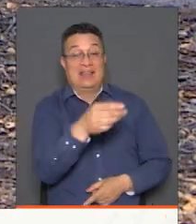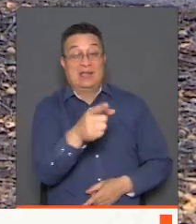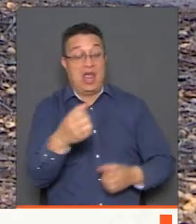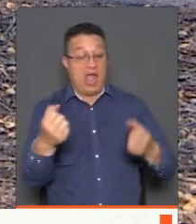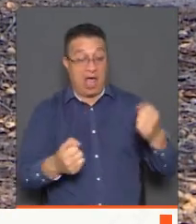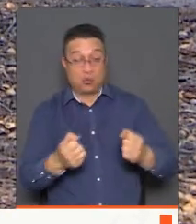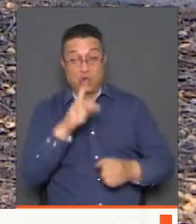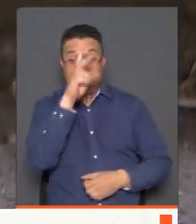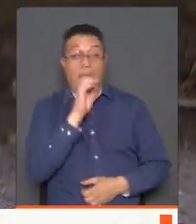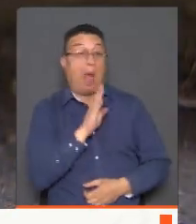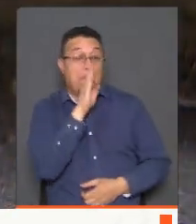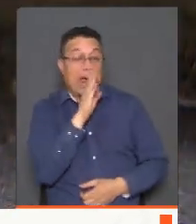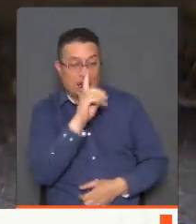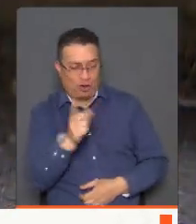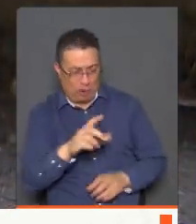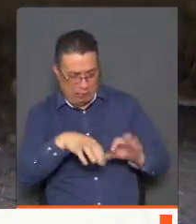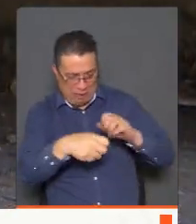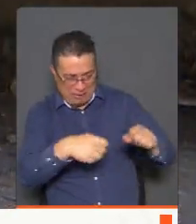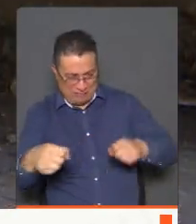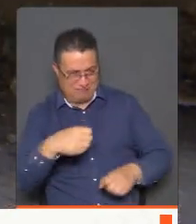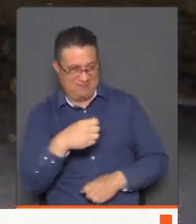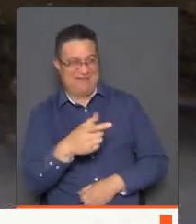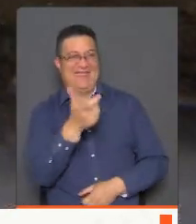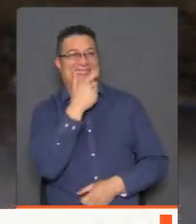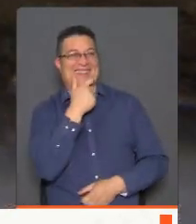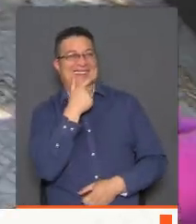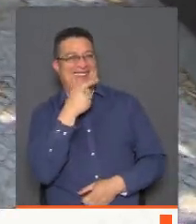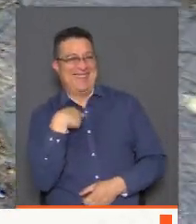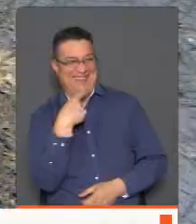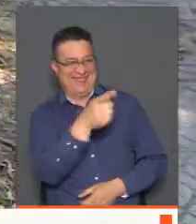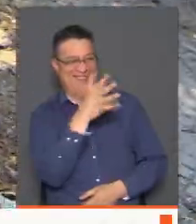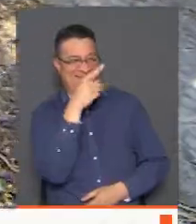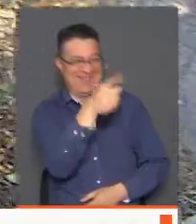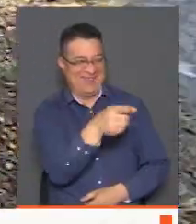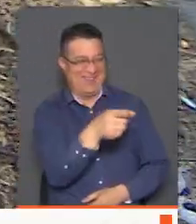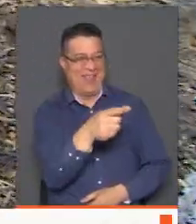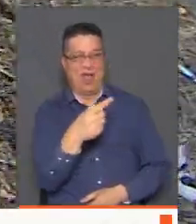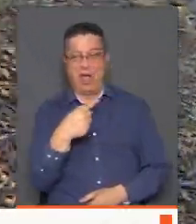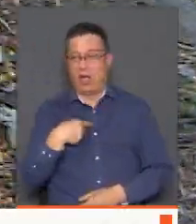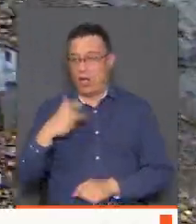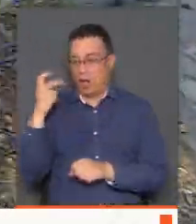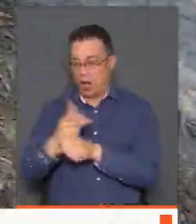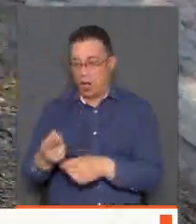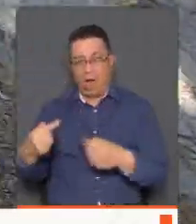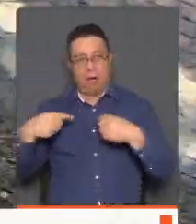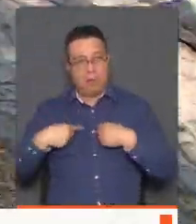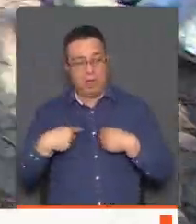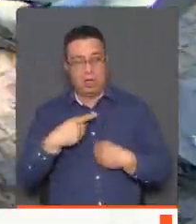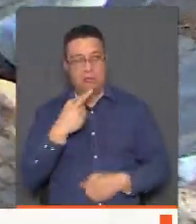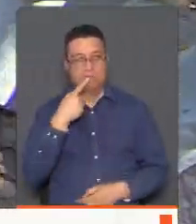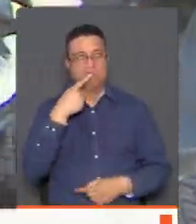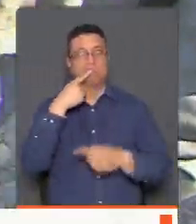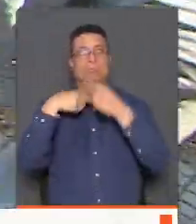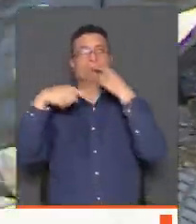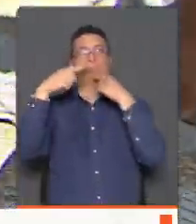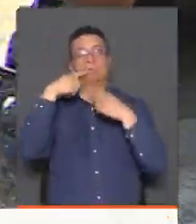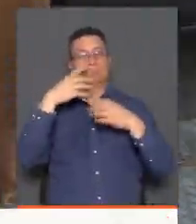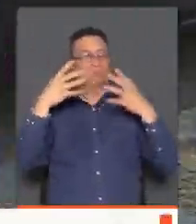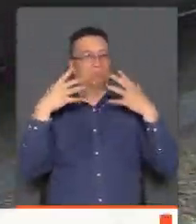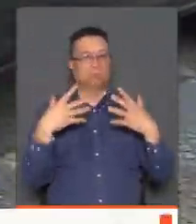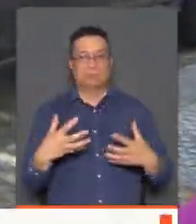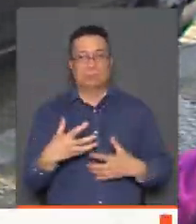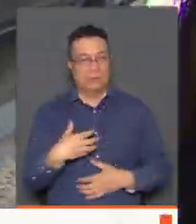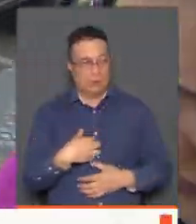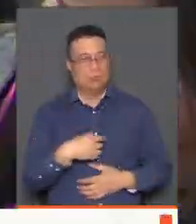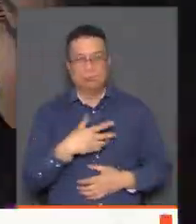perro, porque lo dejaba amarrado con una cadena. Pero hasta que no me pasó que me robaron el auto a mí, no encontré tan